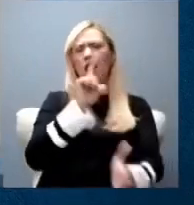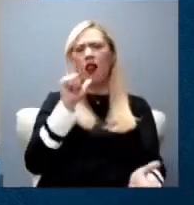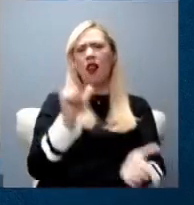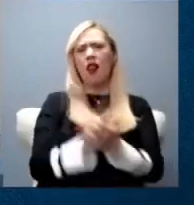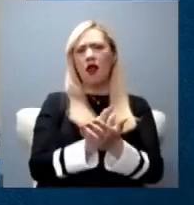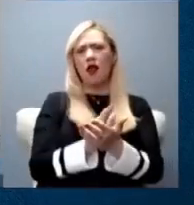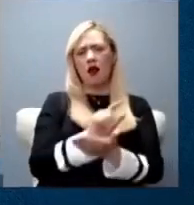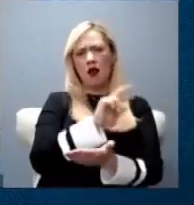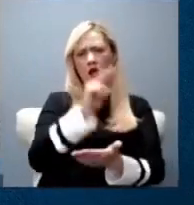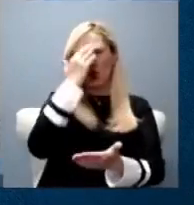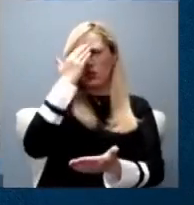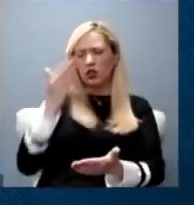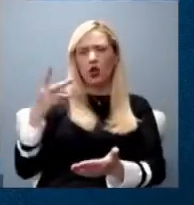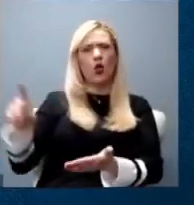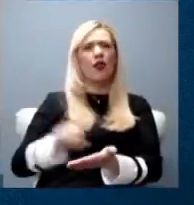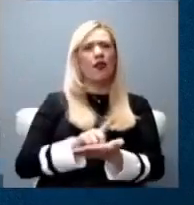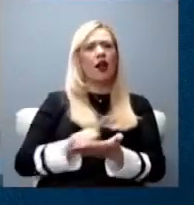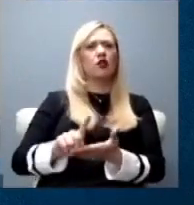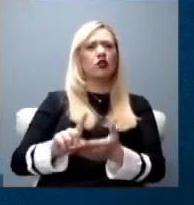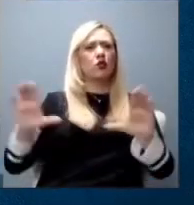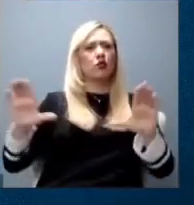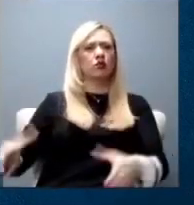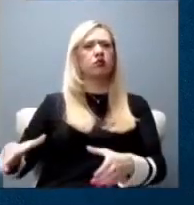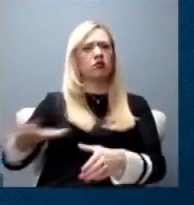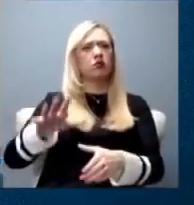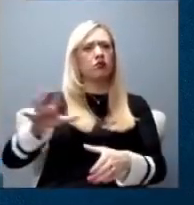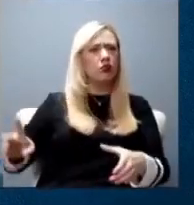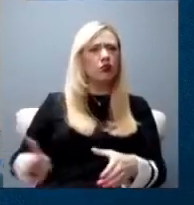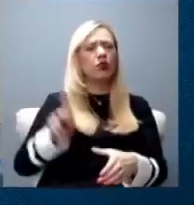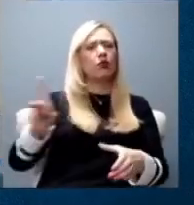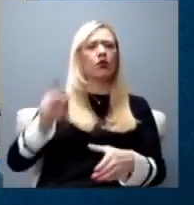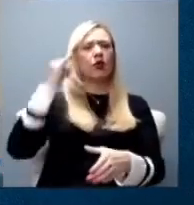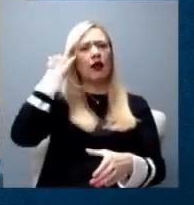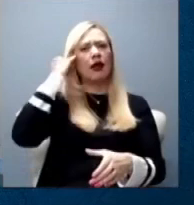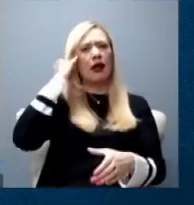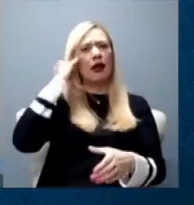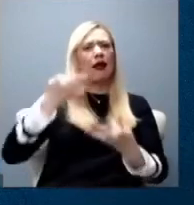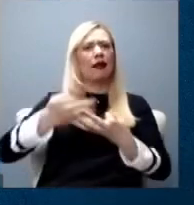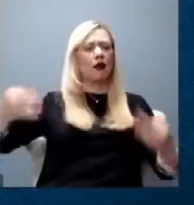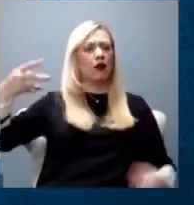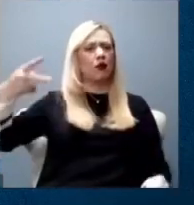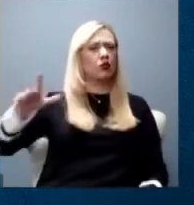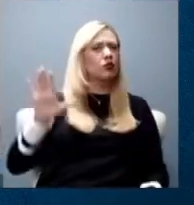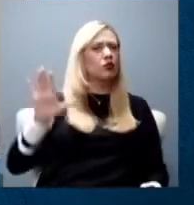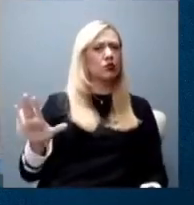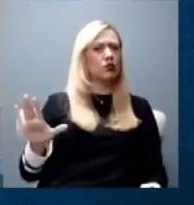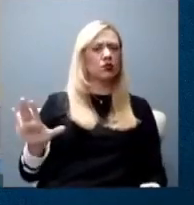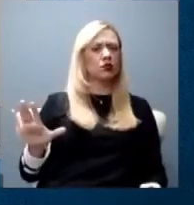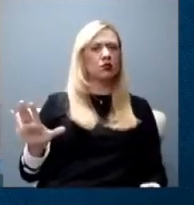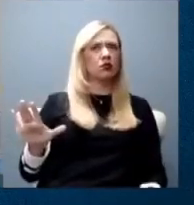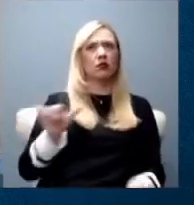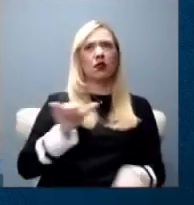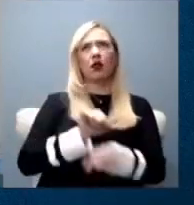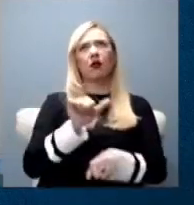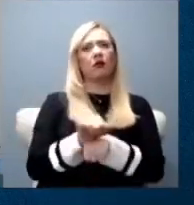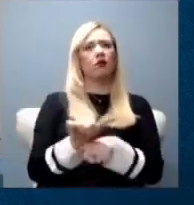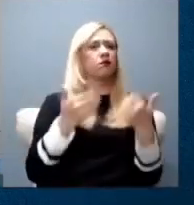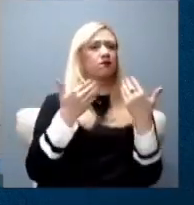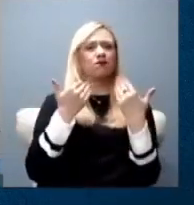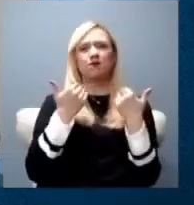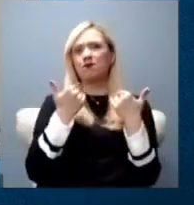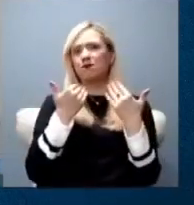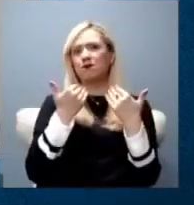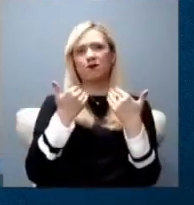el derecho a la propiedad comunitaria indígena en todo el país, ¿no? Algo que Argentina no tiene y que ha generado